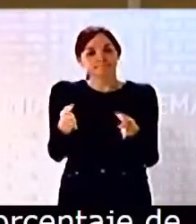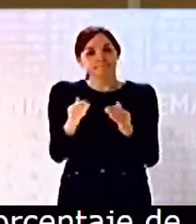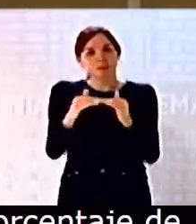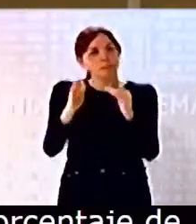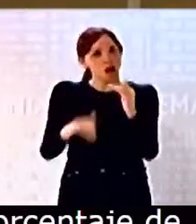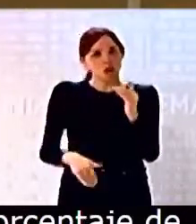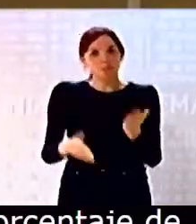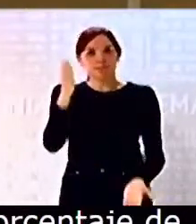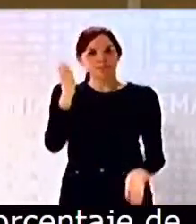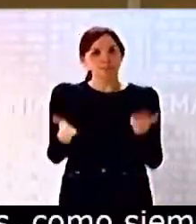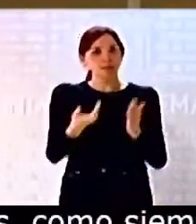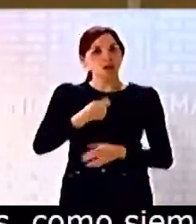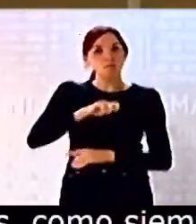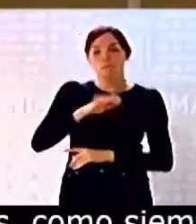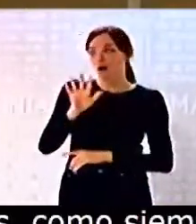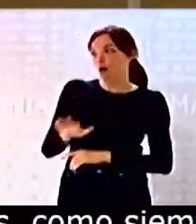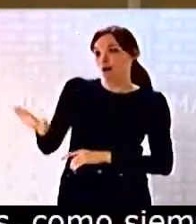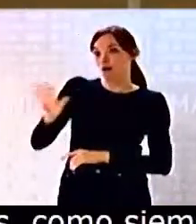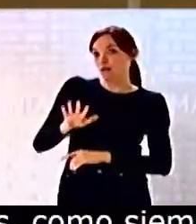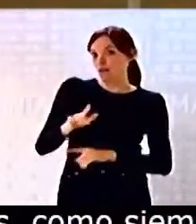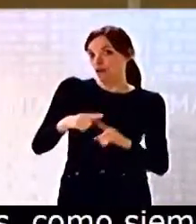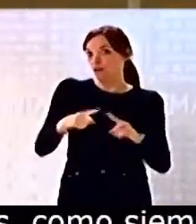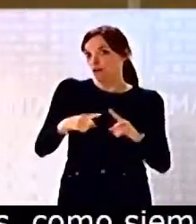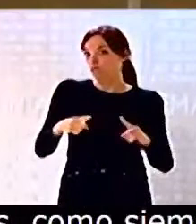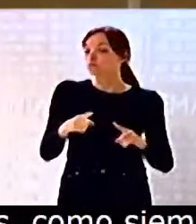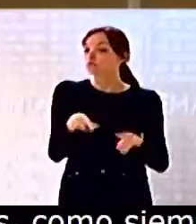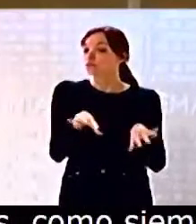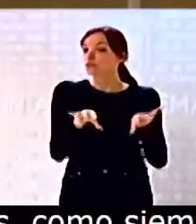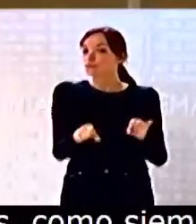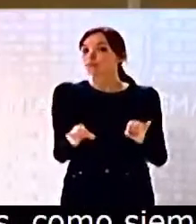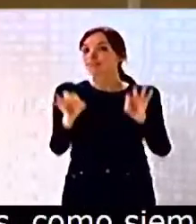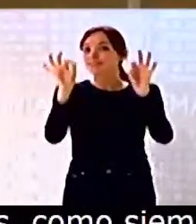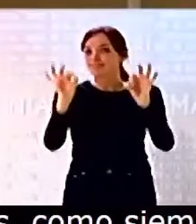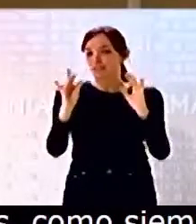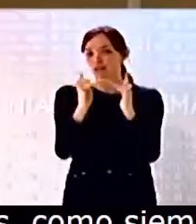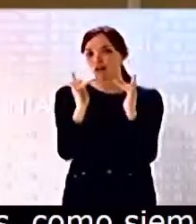del país en cuanto a ocupación de